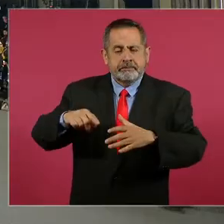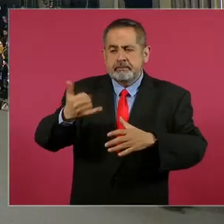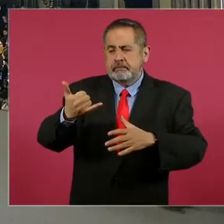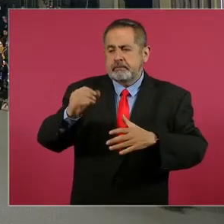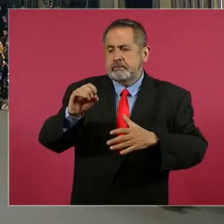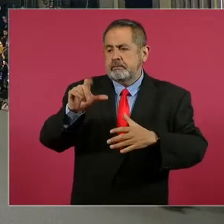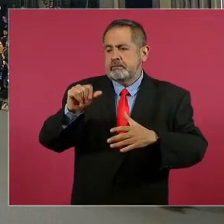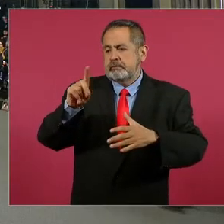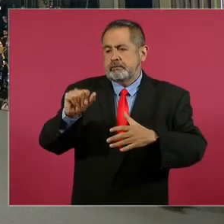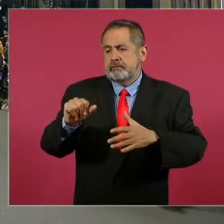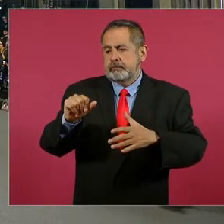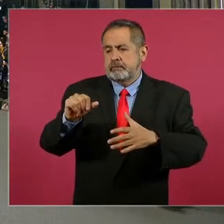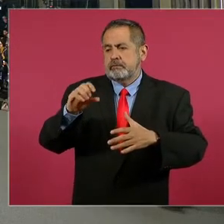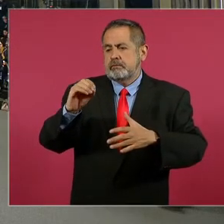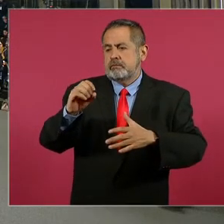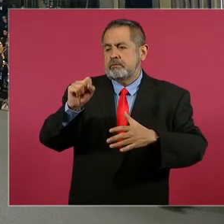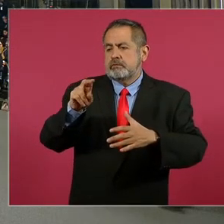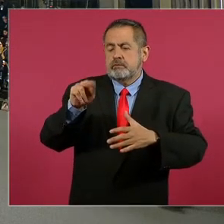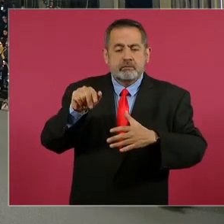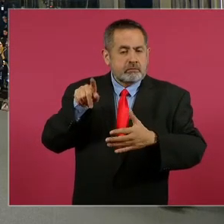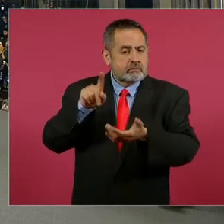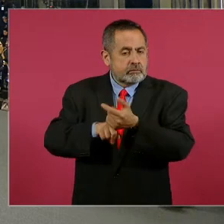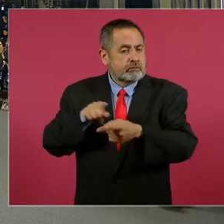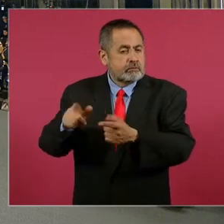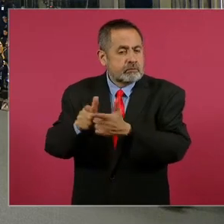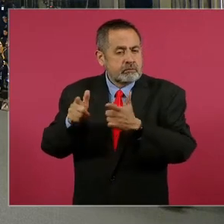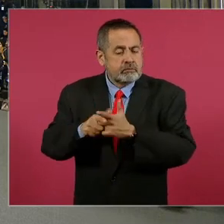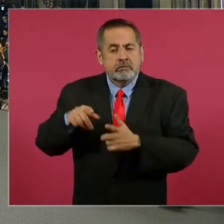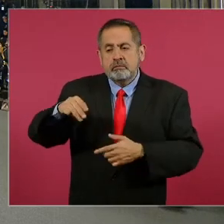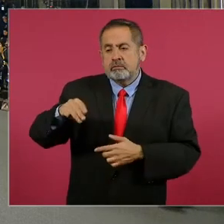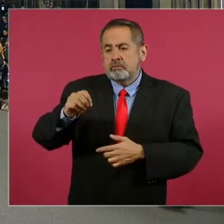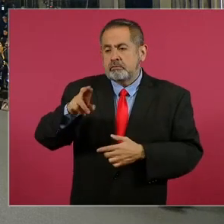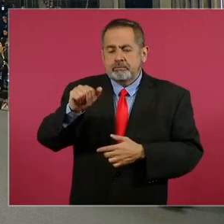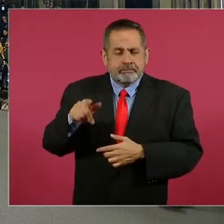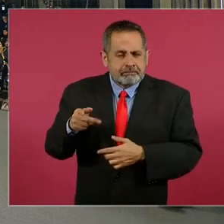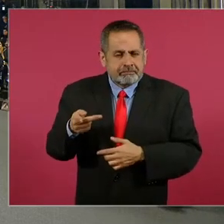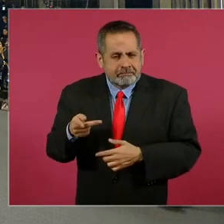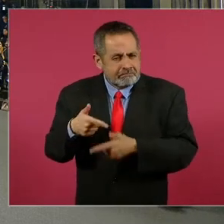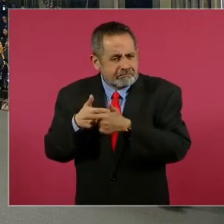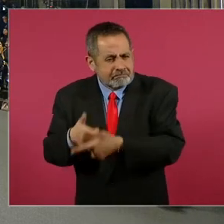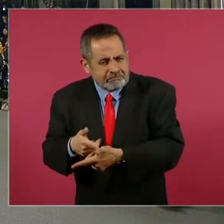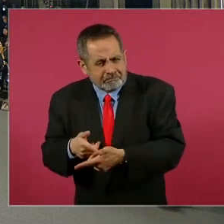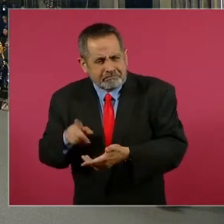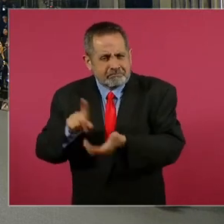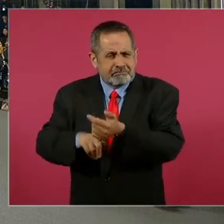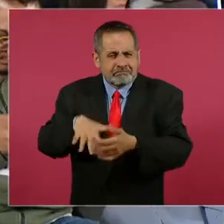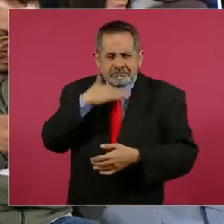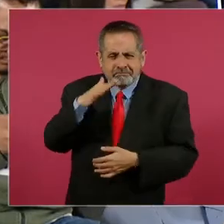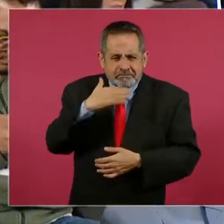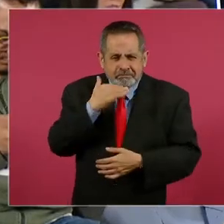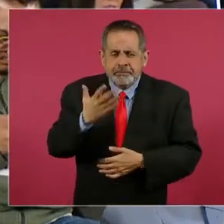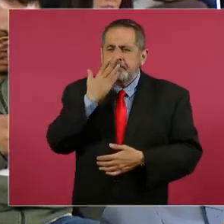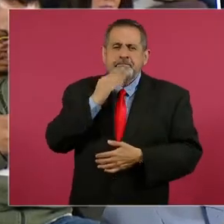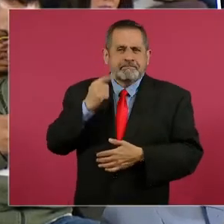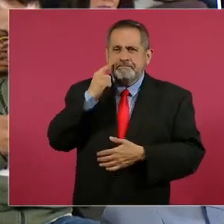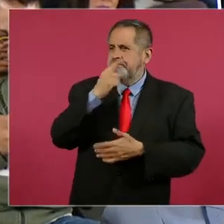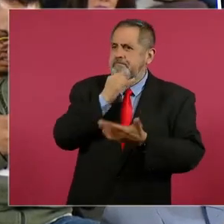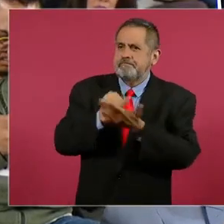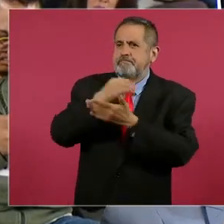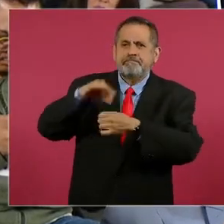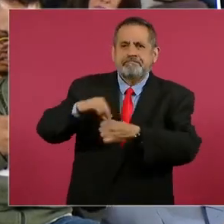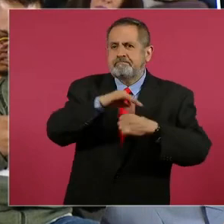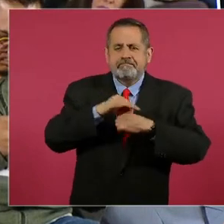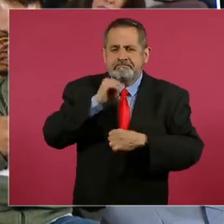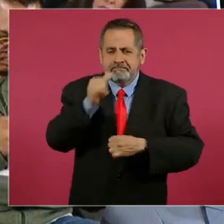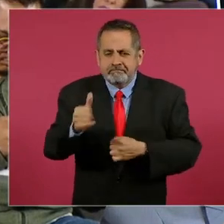Yolanda Osuna, va a permitir su partido, se pregunta, que haya prácticas antidemocráticas. ¿Cuál es